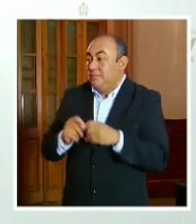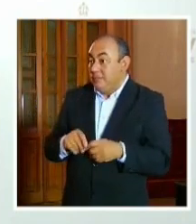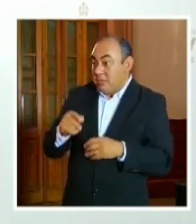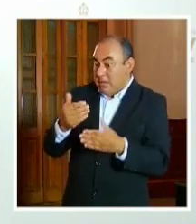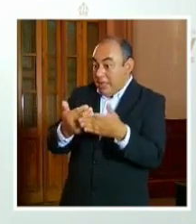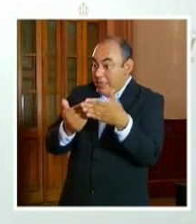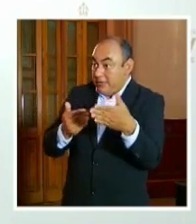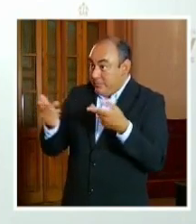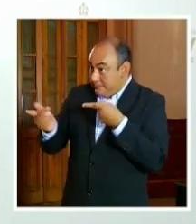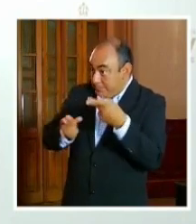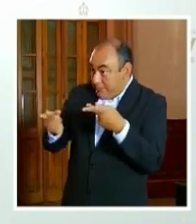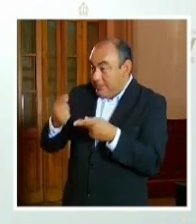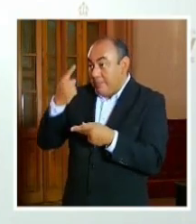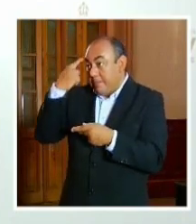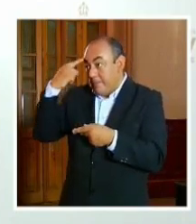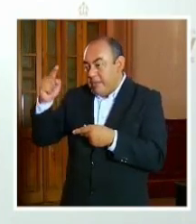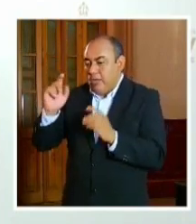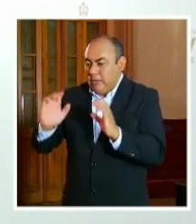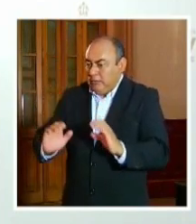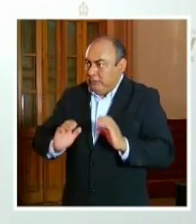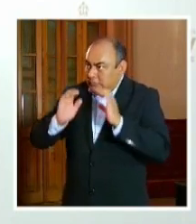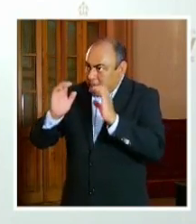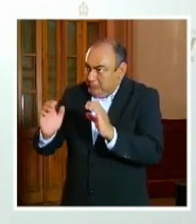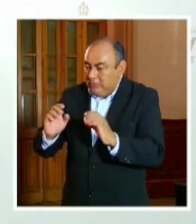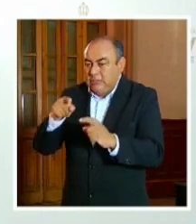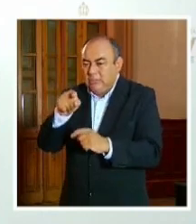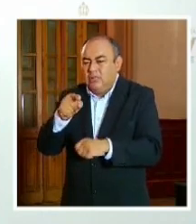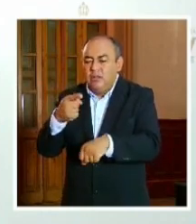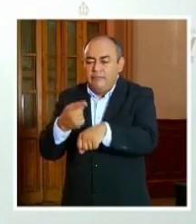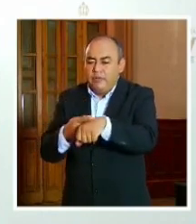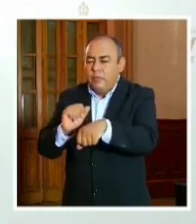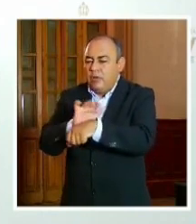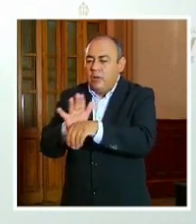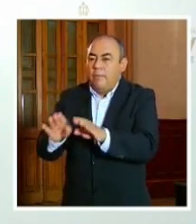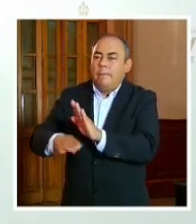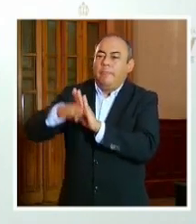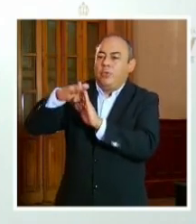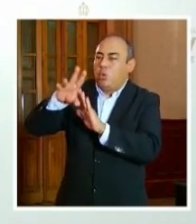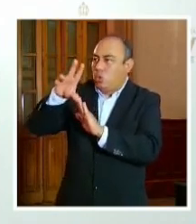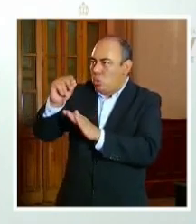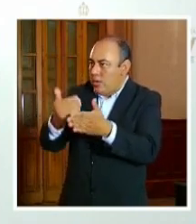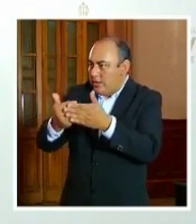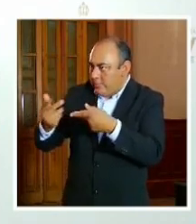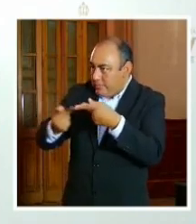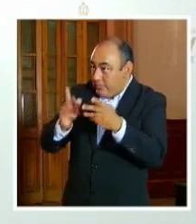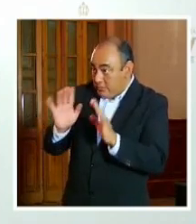precauciones para evitar que se vuelva a tener un repunte sobre todo en este tema que se está recuperando.